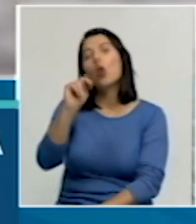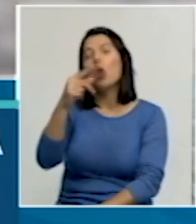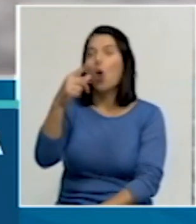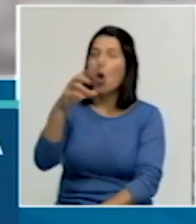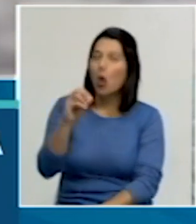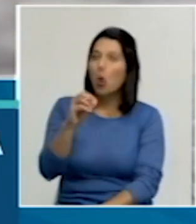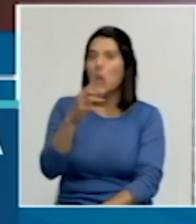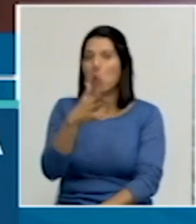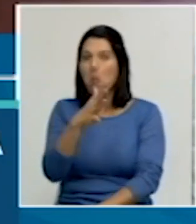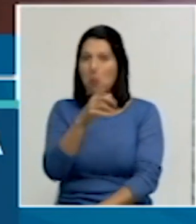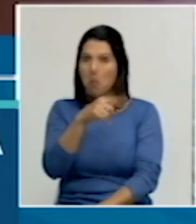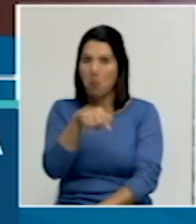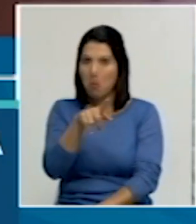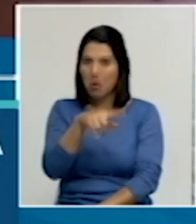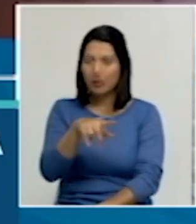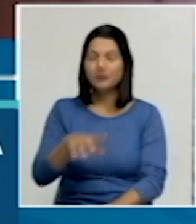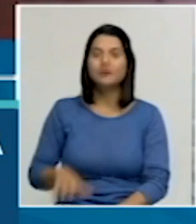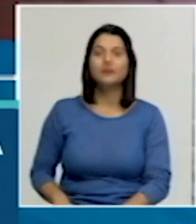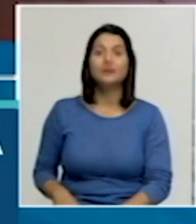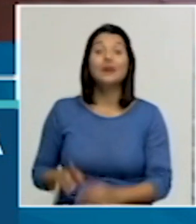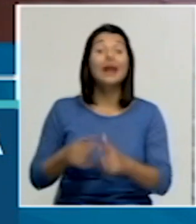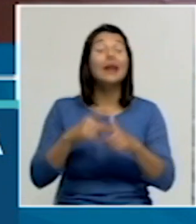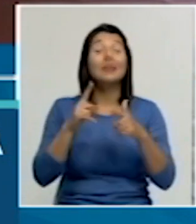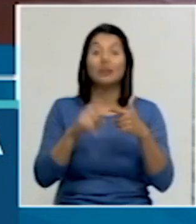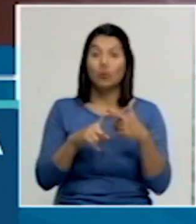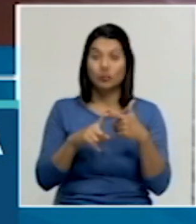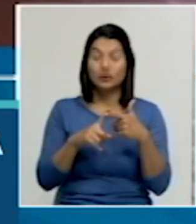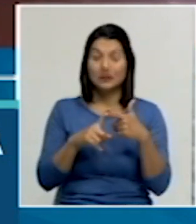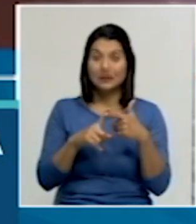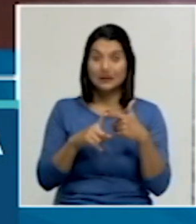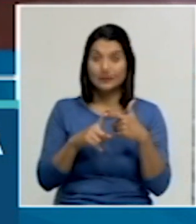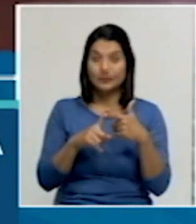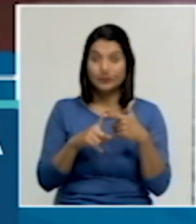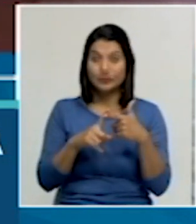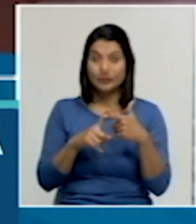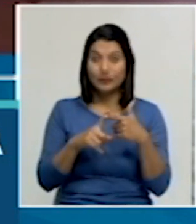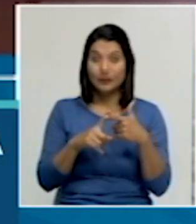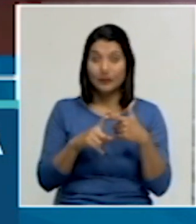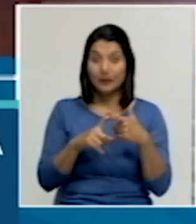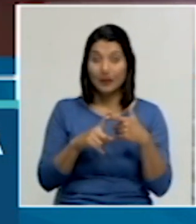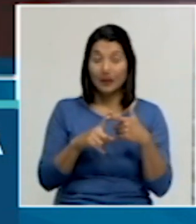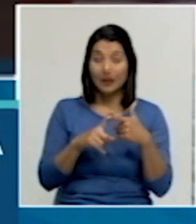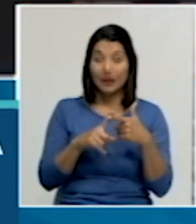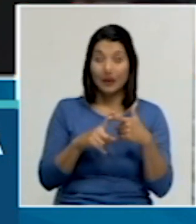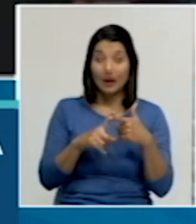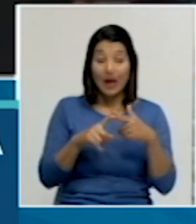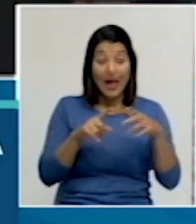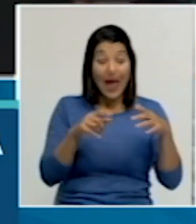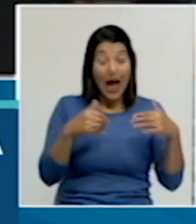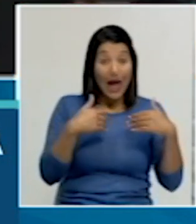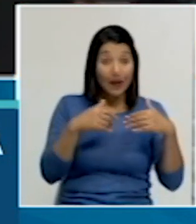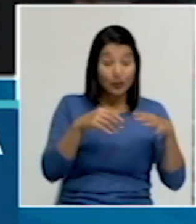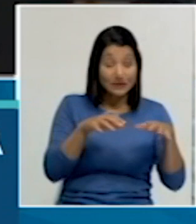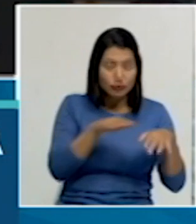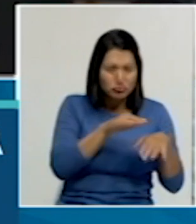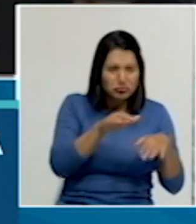ahí. Y entonces estos dan un salto a otra